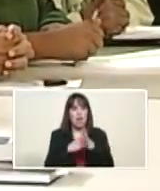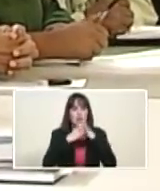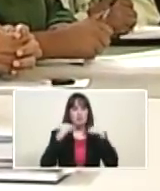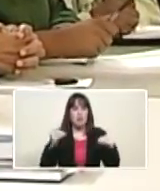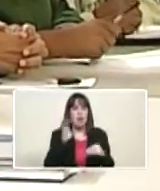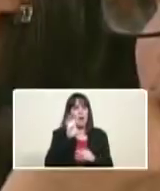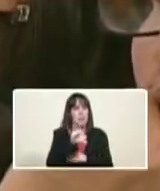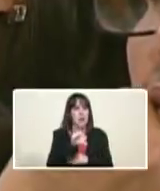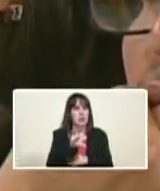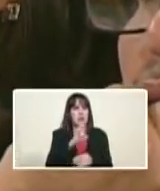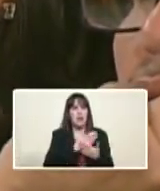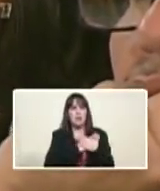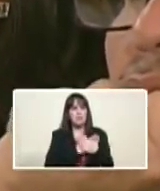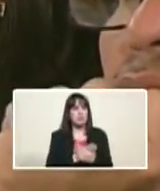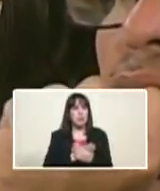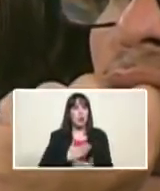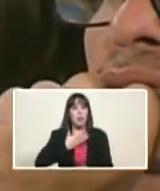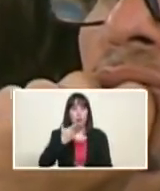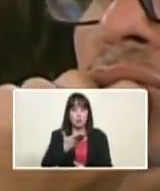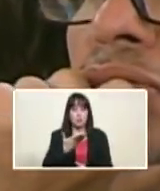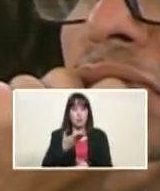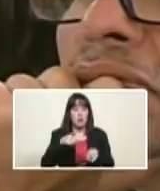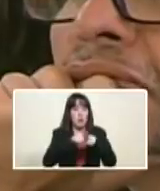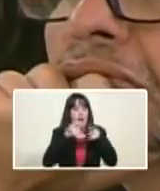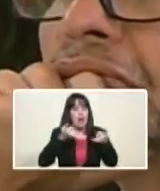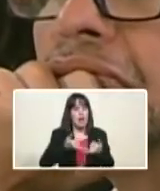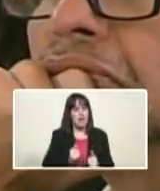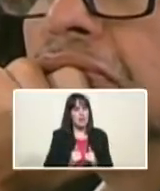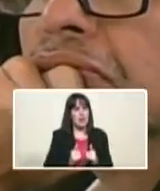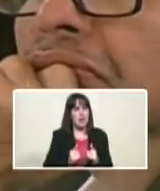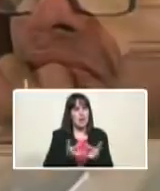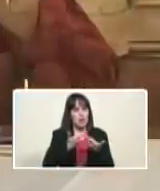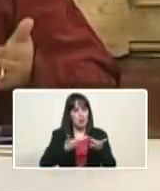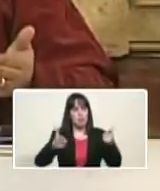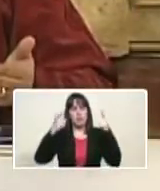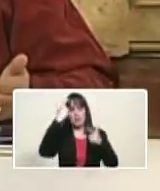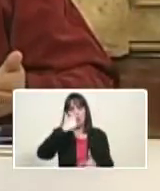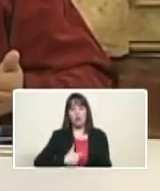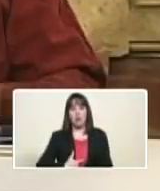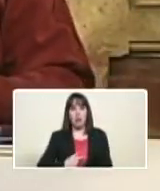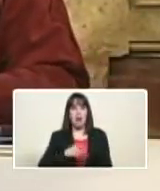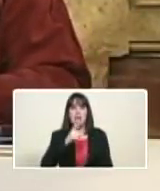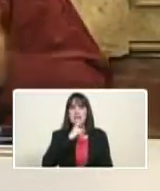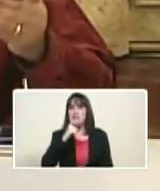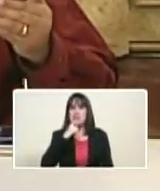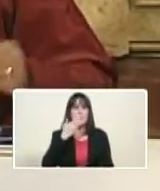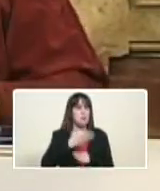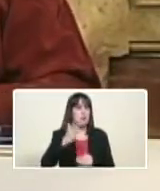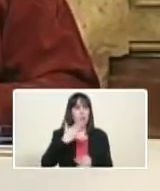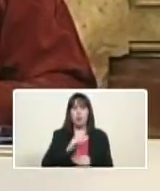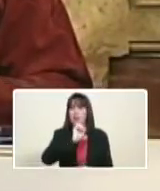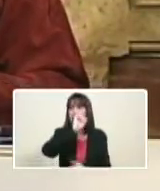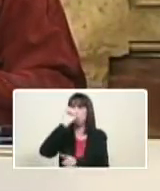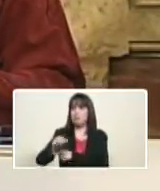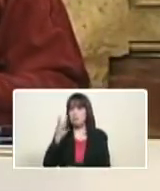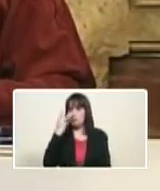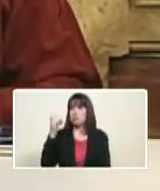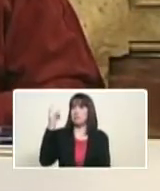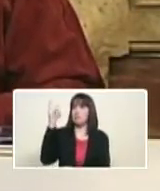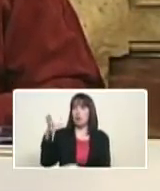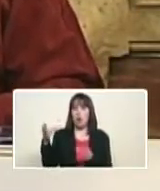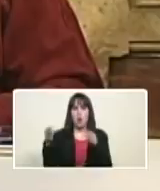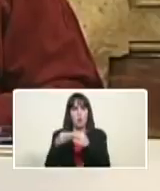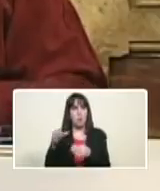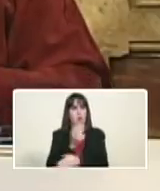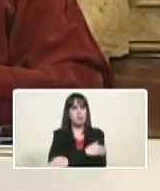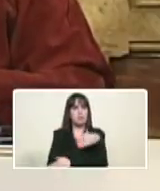lo posible. Venezuela es la hija de los libertadores y de las dificultades. Y hemos aprendido y hemos construido